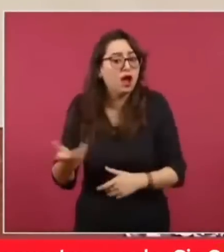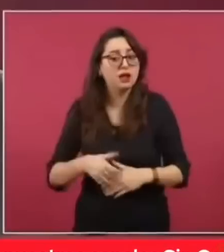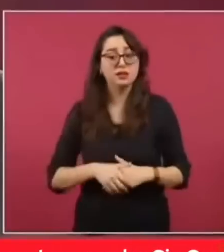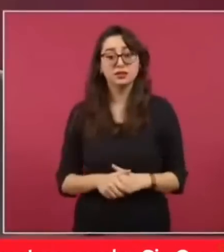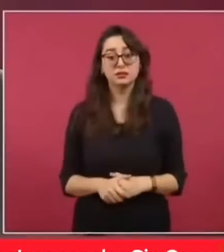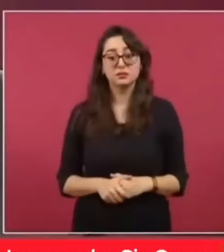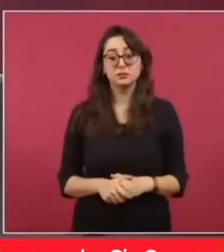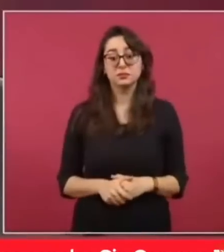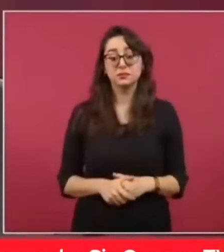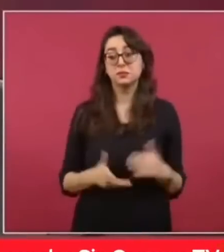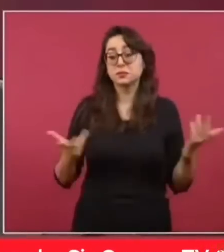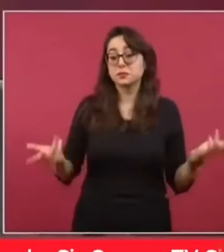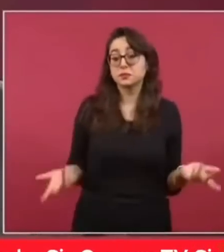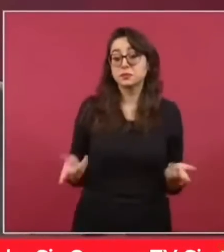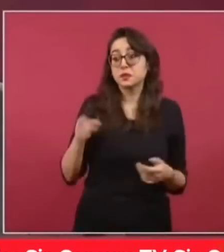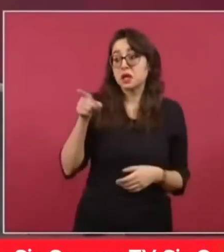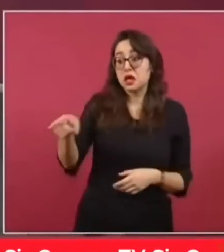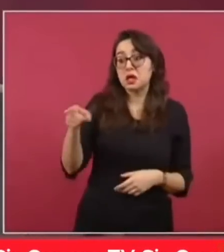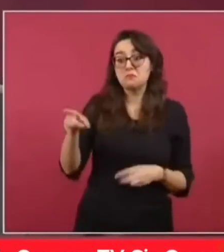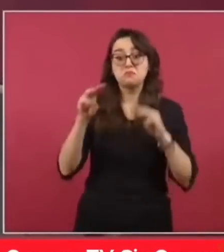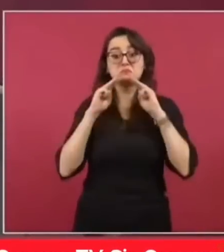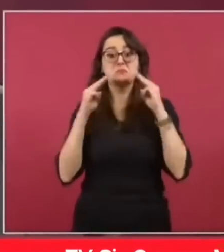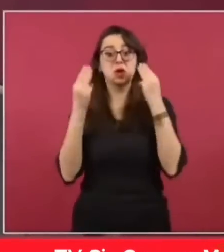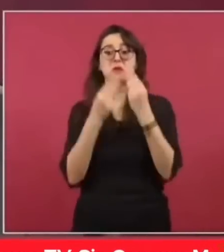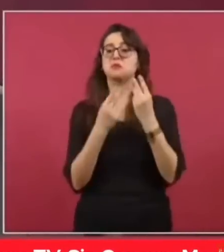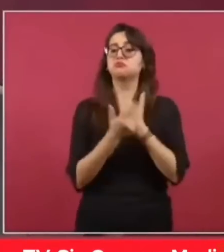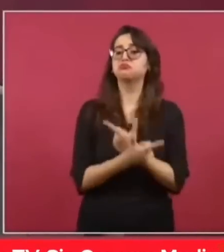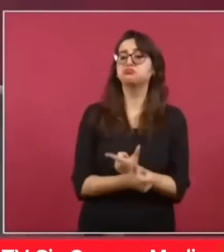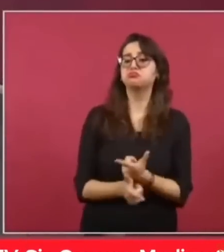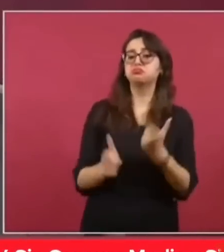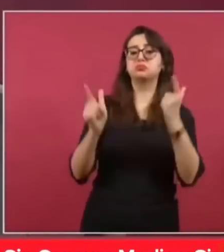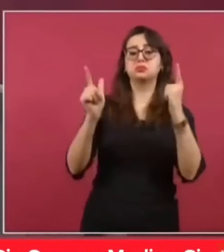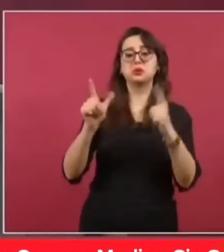No veían nada,